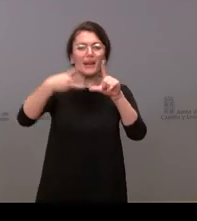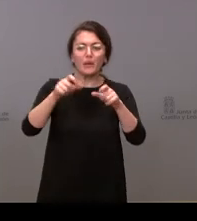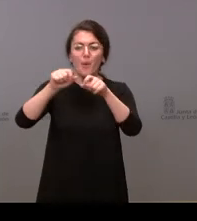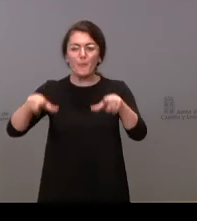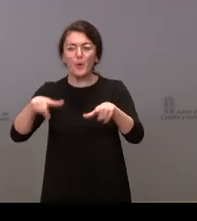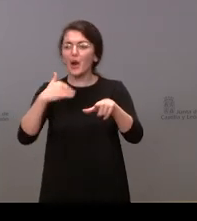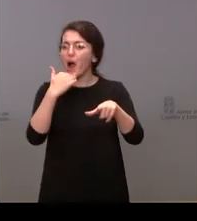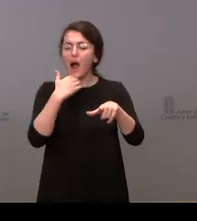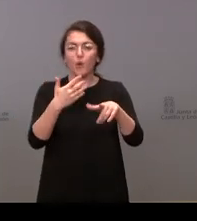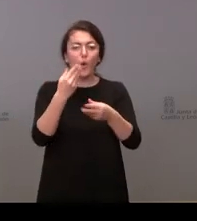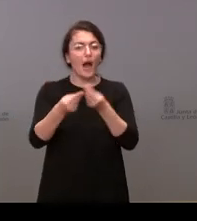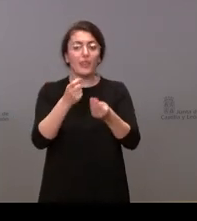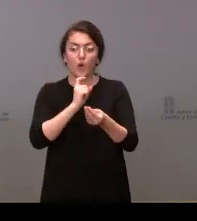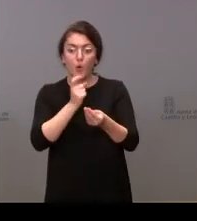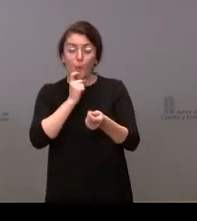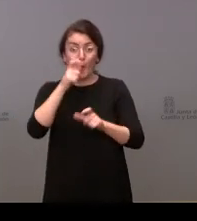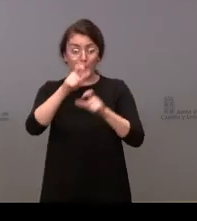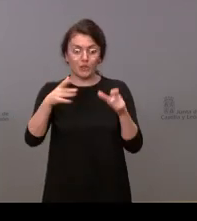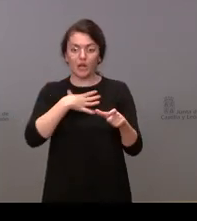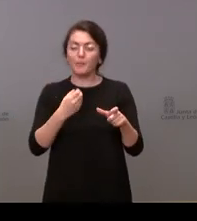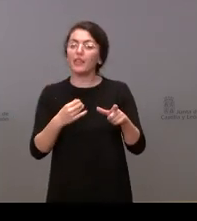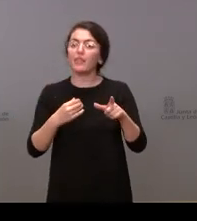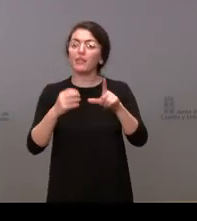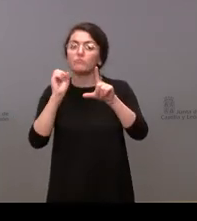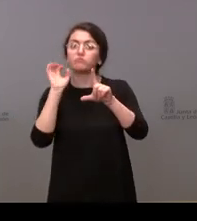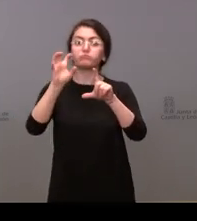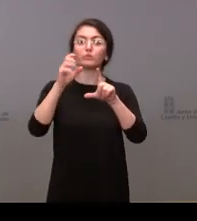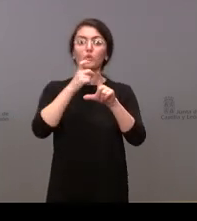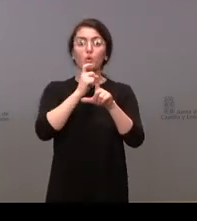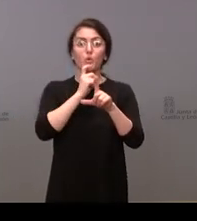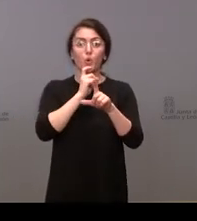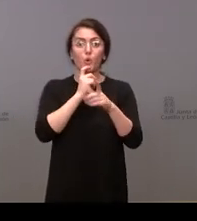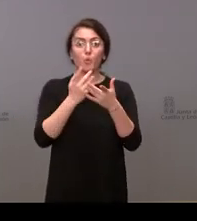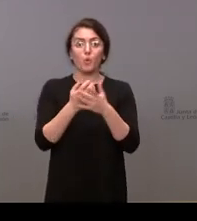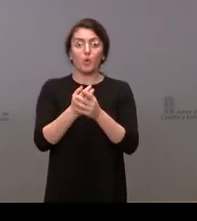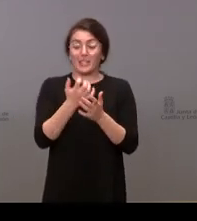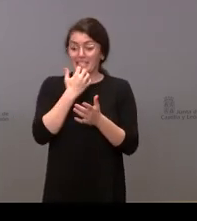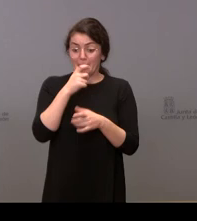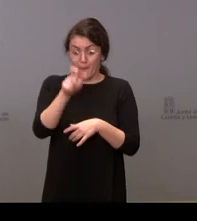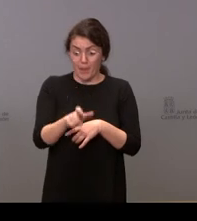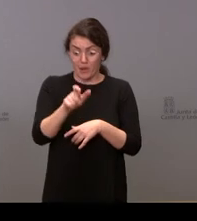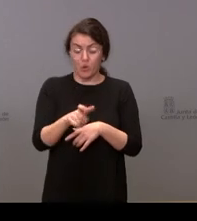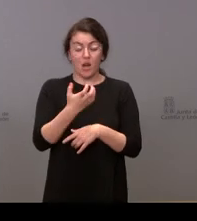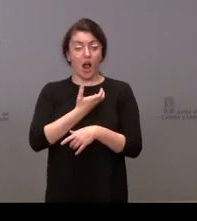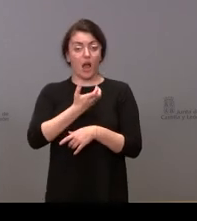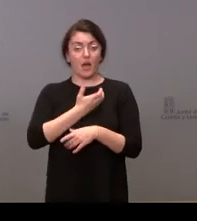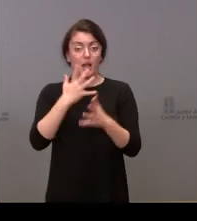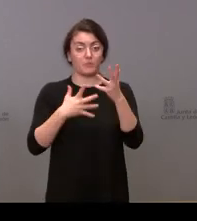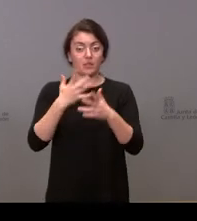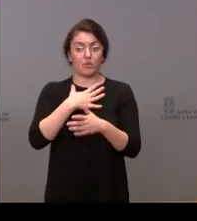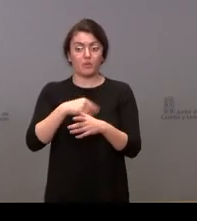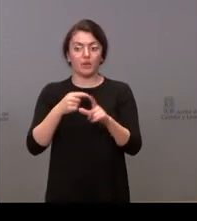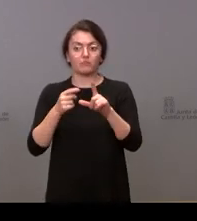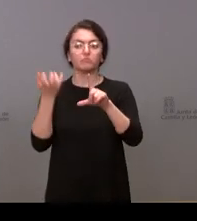qué personal lo va a poder utilizar? Quiero decir, ¿un administrativo de un ayuntamiento va a poder gestionar esto? Gracias.